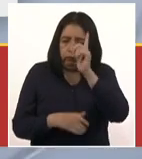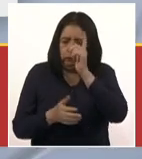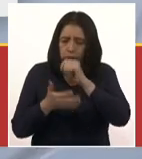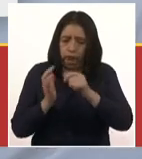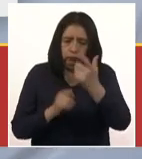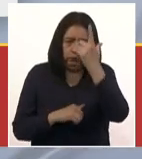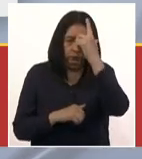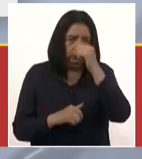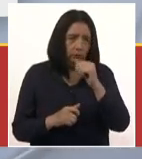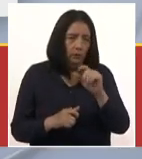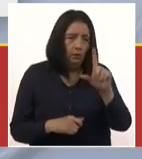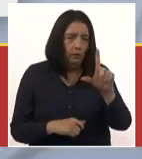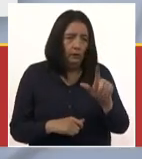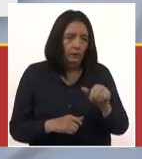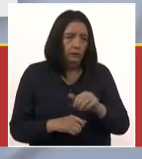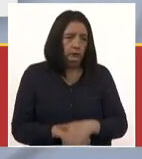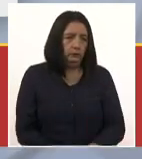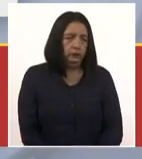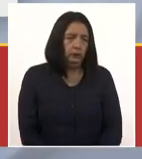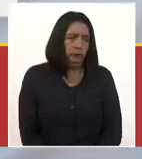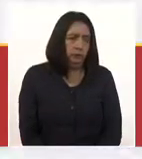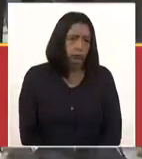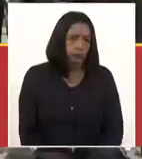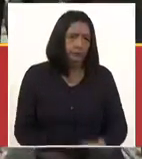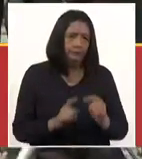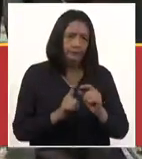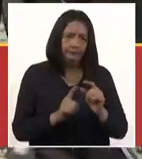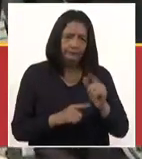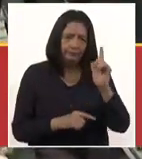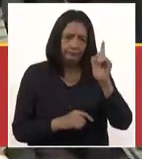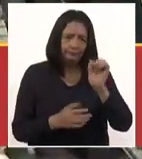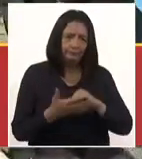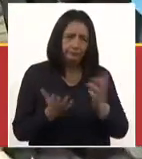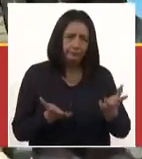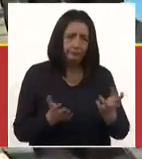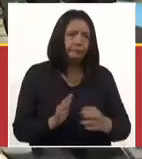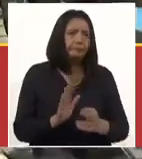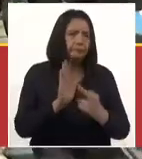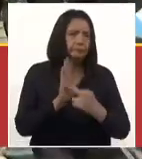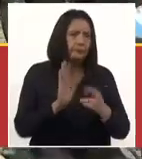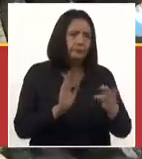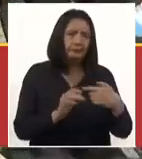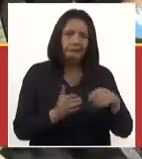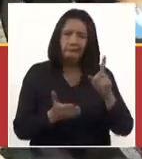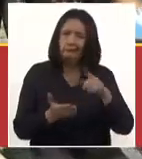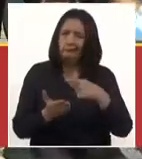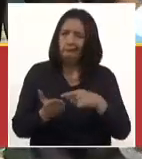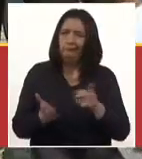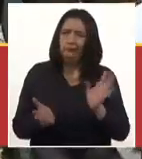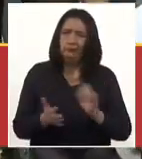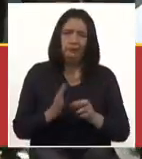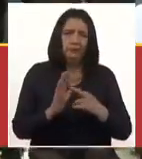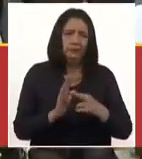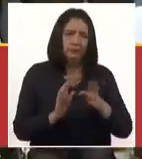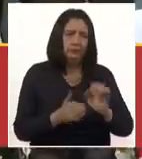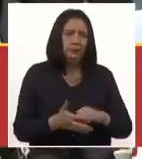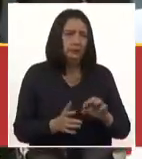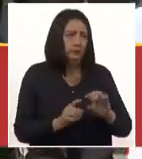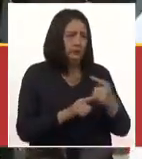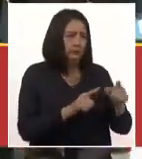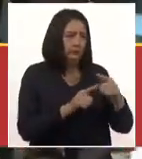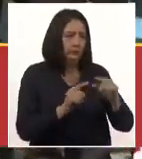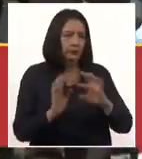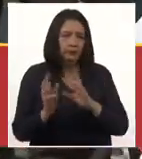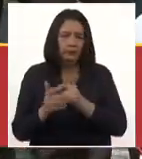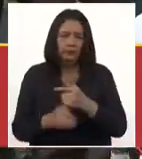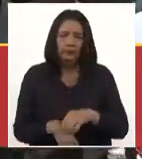de Perú Libre. Las palabras del líder de Renovación Popular fueron muy criticadas por representantes de la sociedad civil,